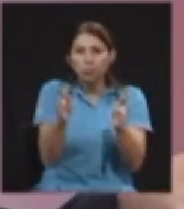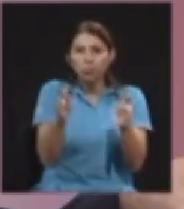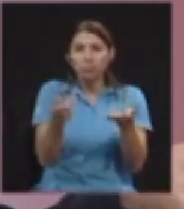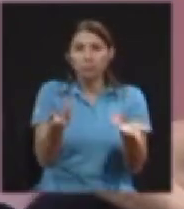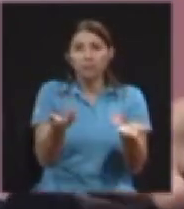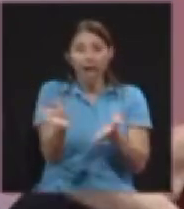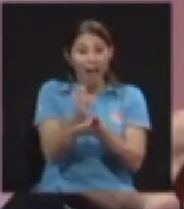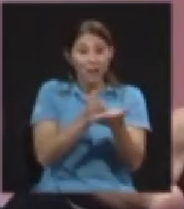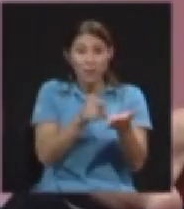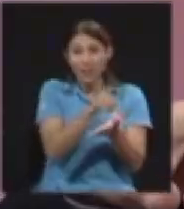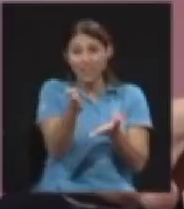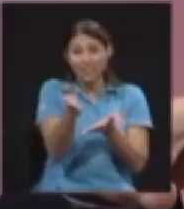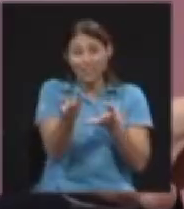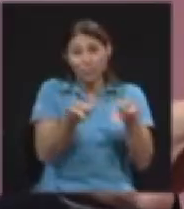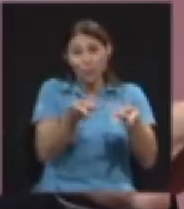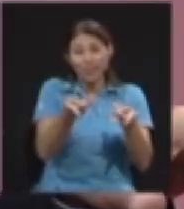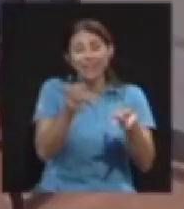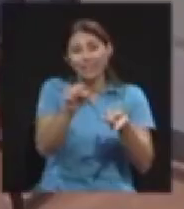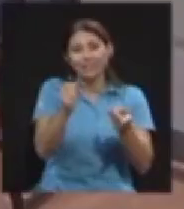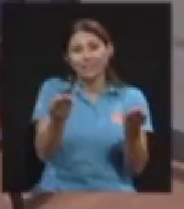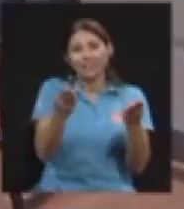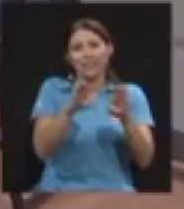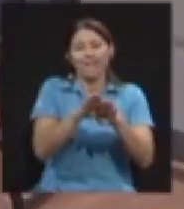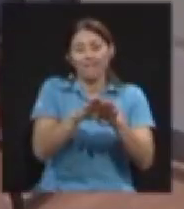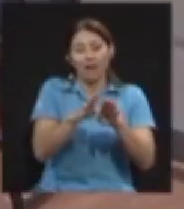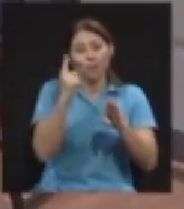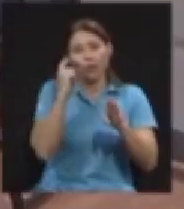de esas pulperías cerrarán, ¿no? Porque ni siquiera,